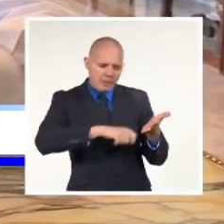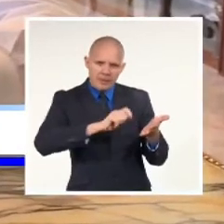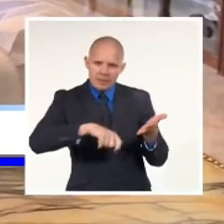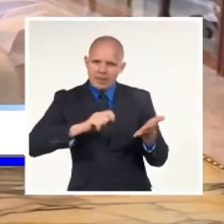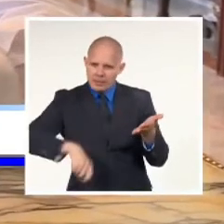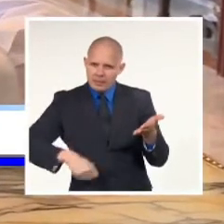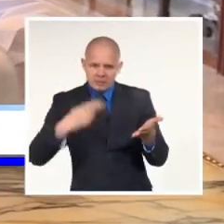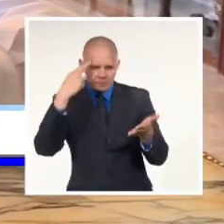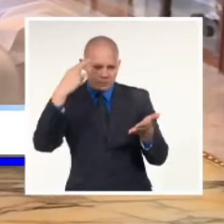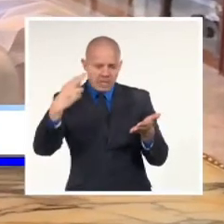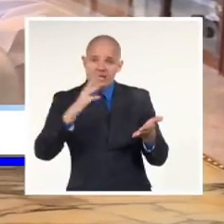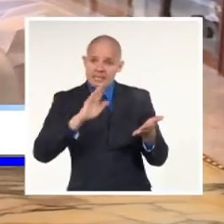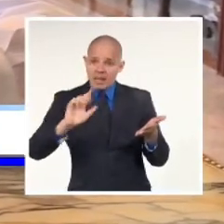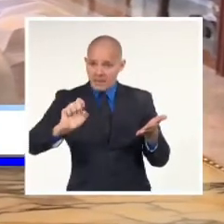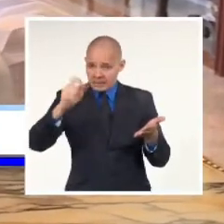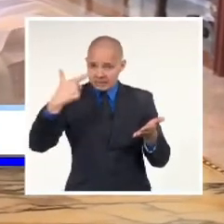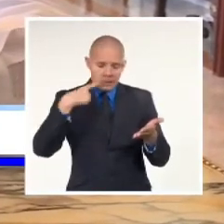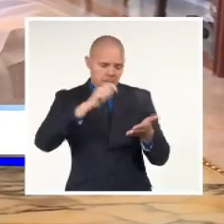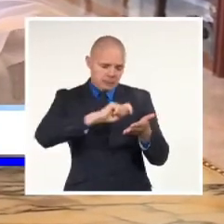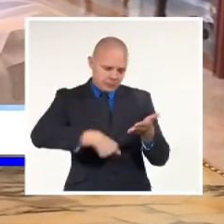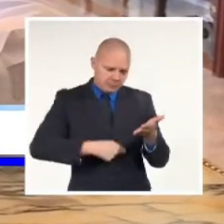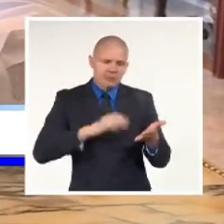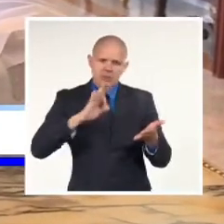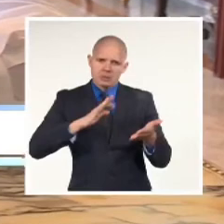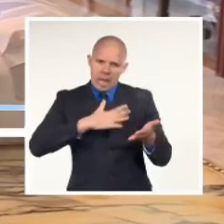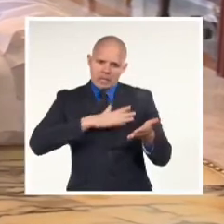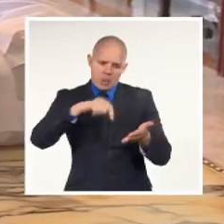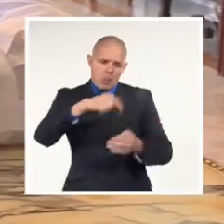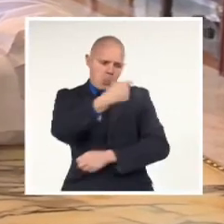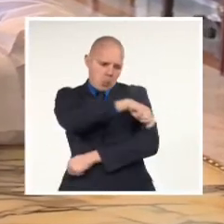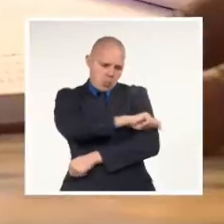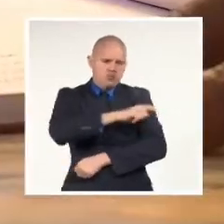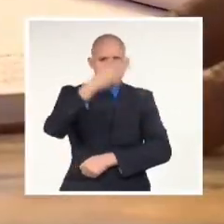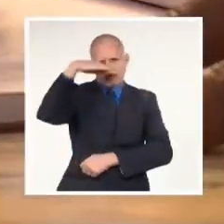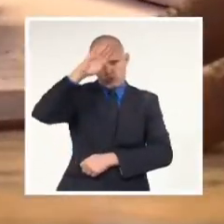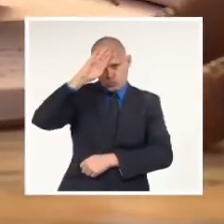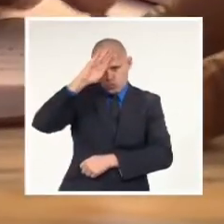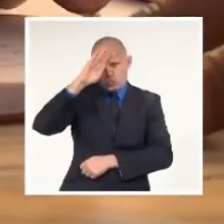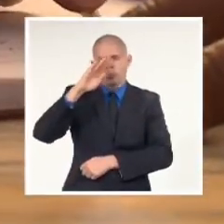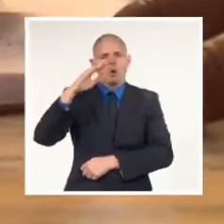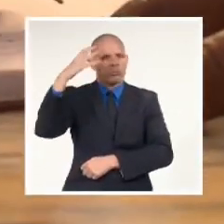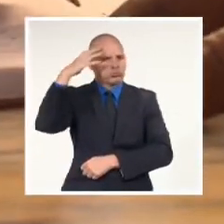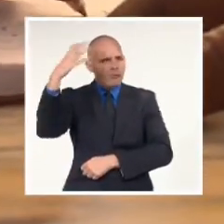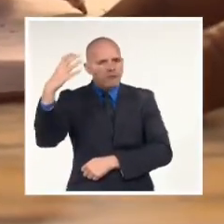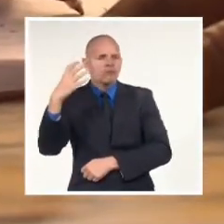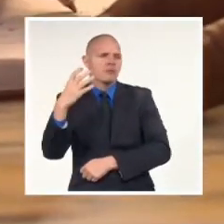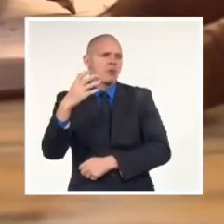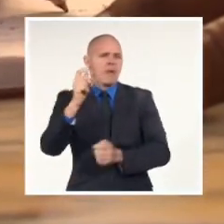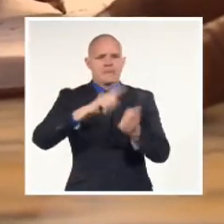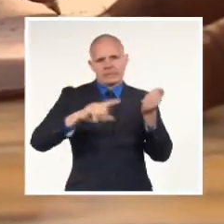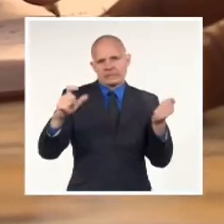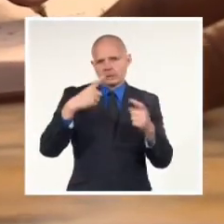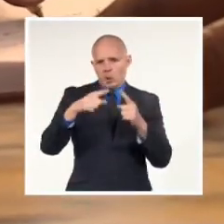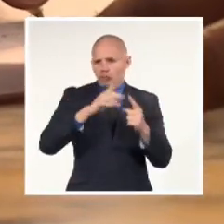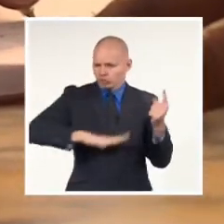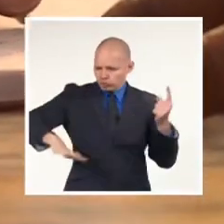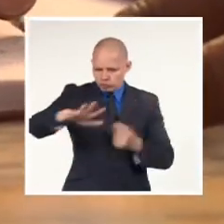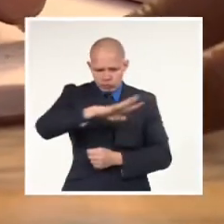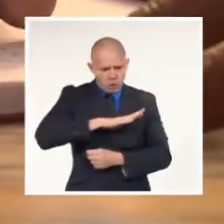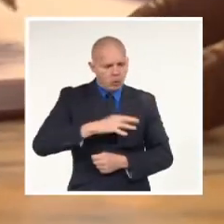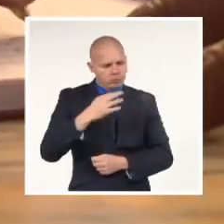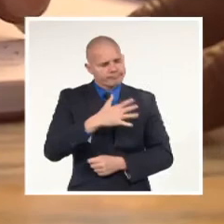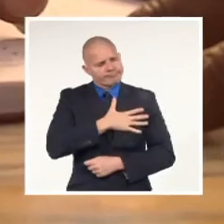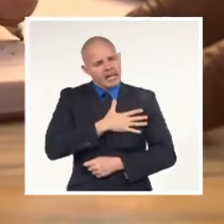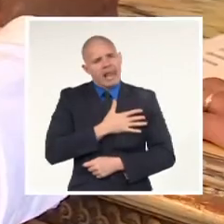del pueblo, el gobierno y el partido. Valdés Mesa transmitió en su mensaje el profundo pesar de los cubanos por el fallecimiento del